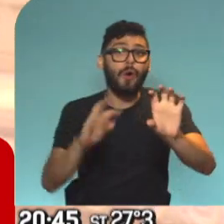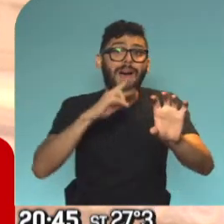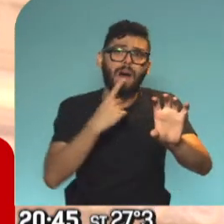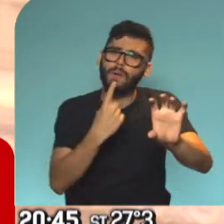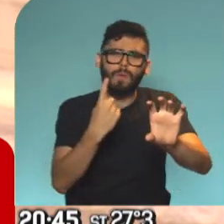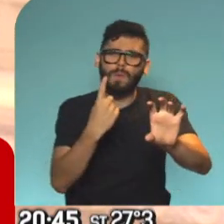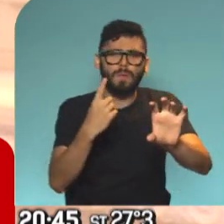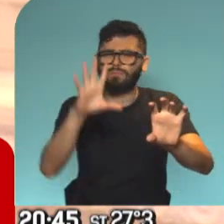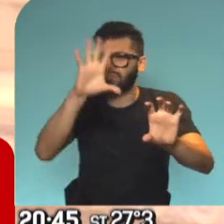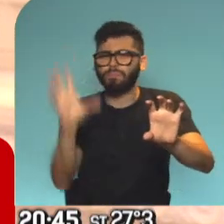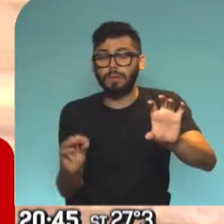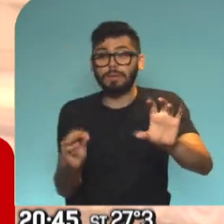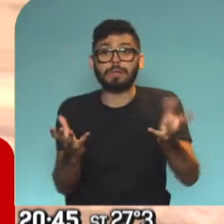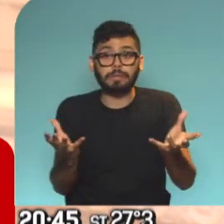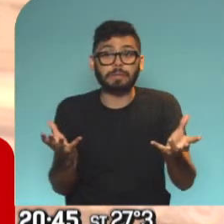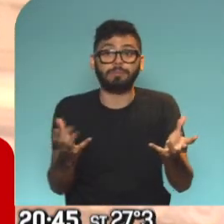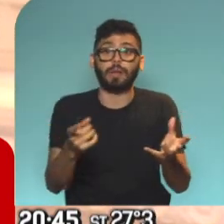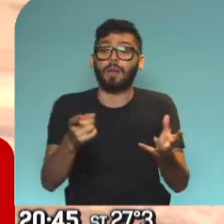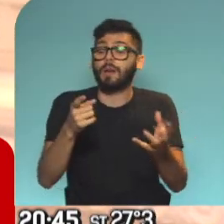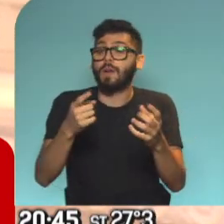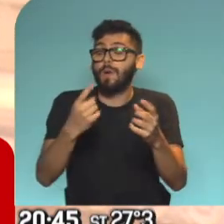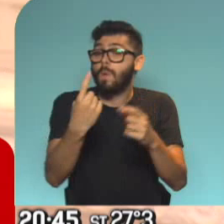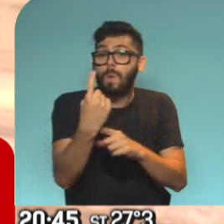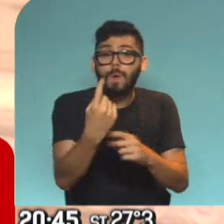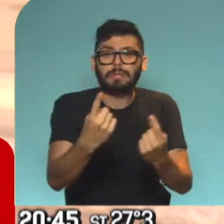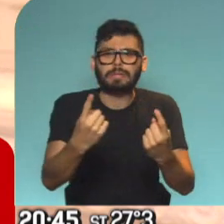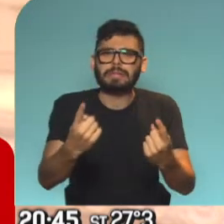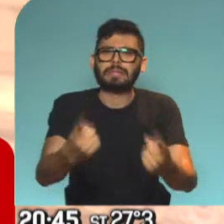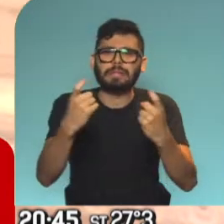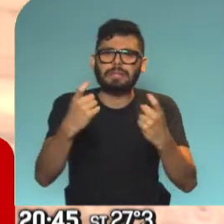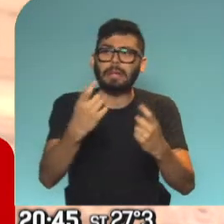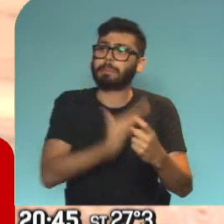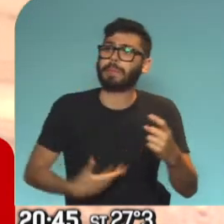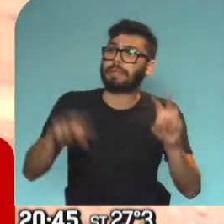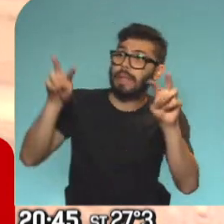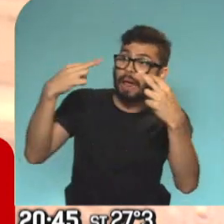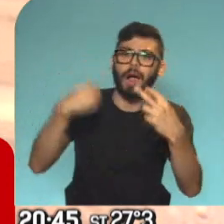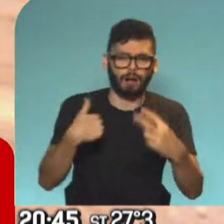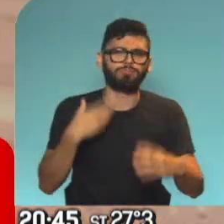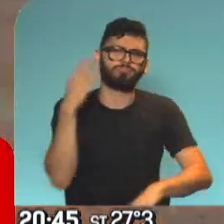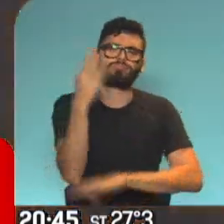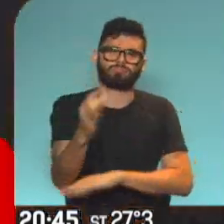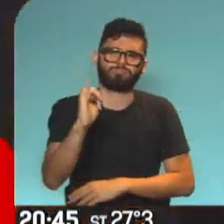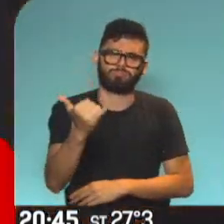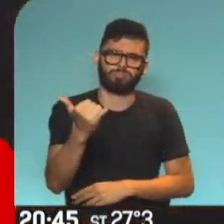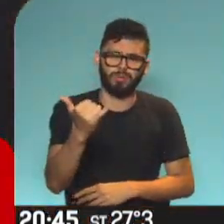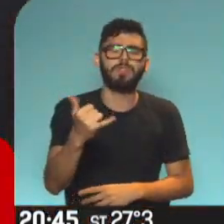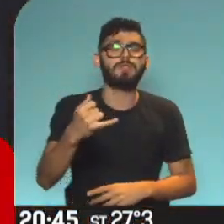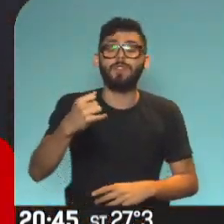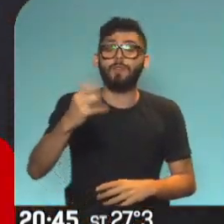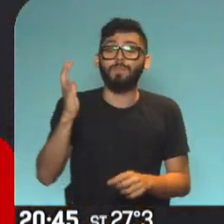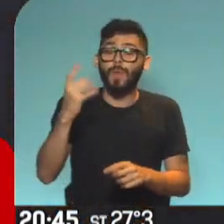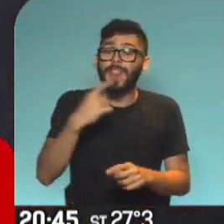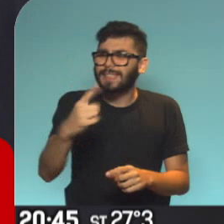hace necesaria la postura y la mirada del presidente, más ahí va a estar, con los que, empezando por los